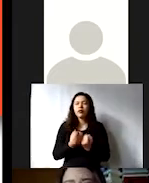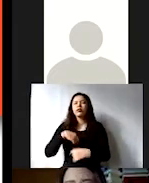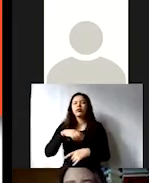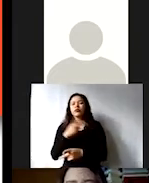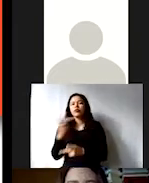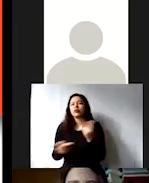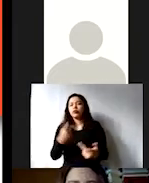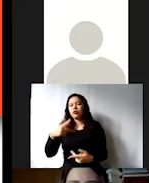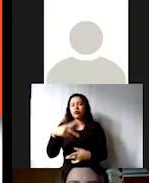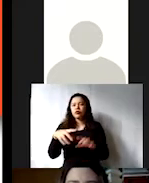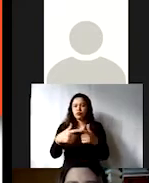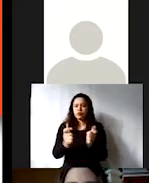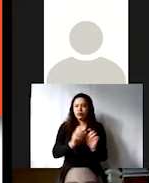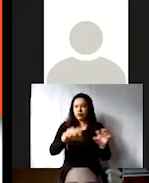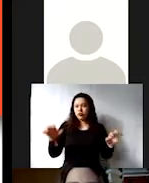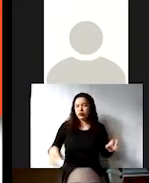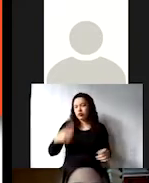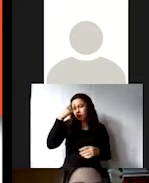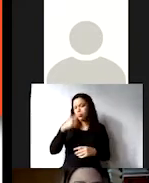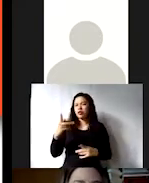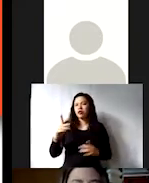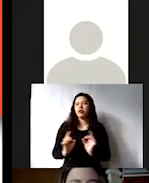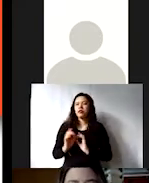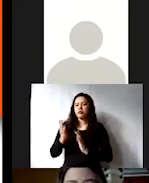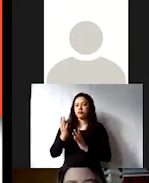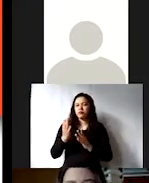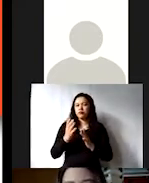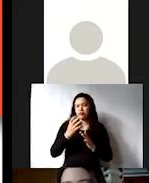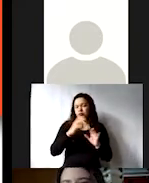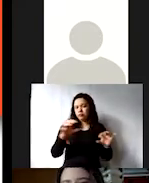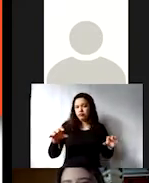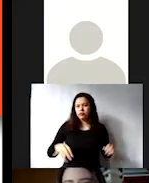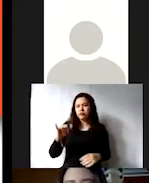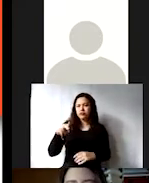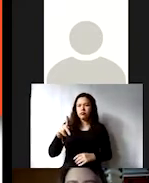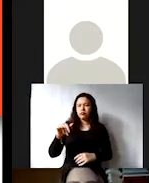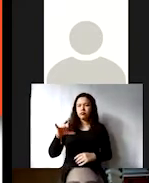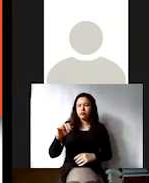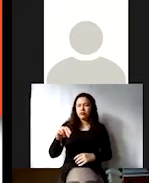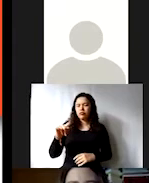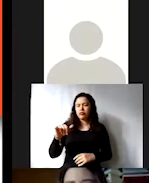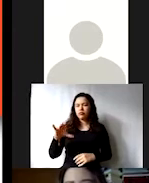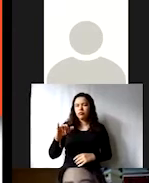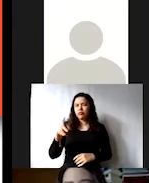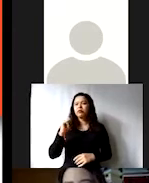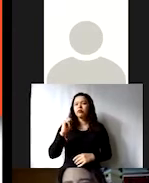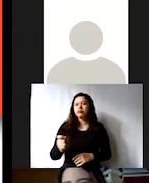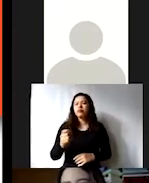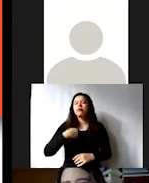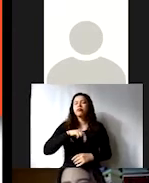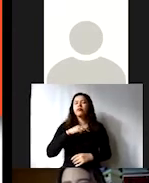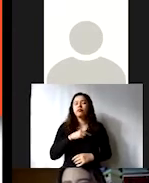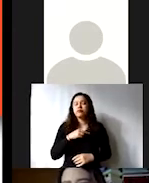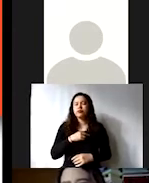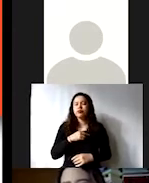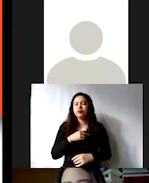su sector en cada uno de esos casos. Por implementación, pues bueno, nos referimos a que debemos de aterrizar y